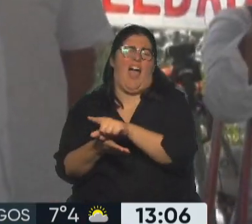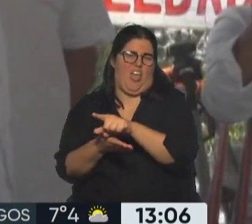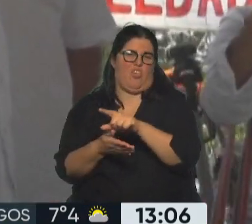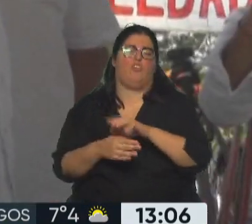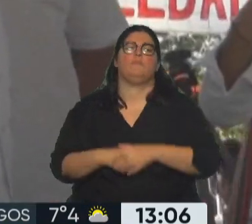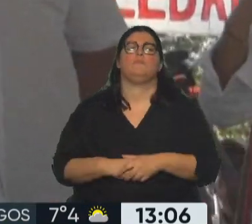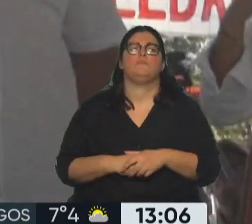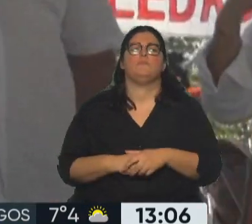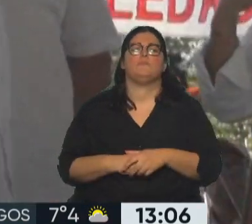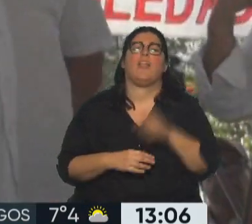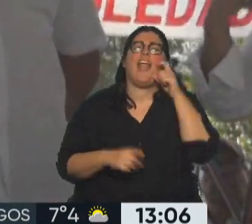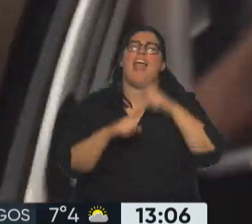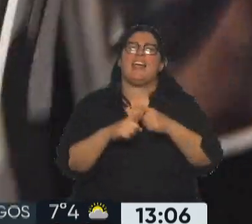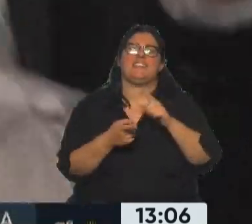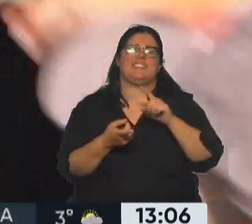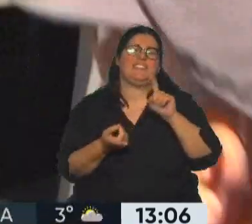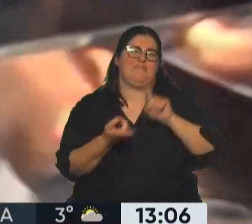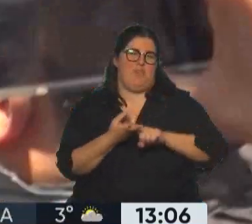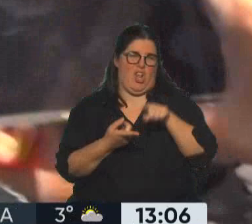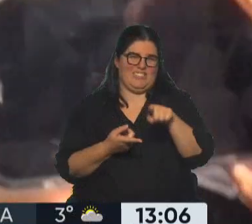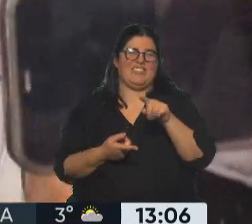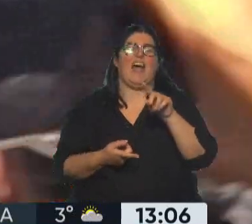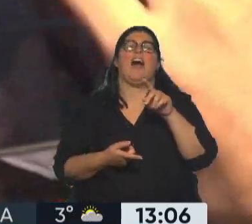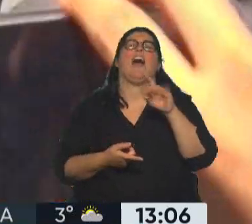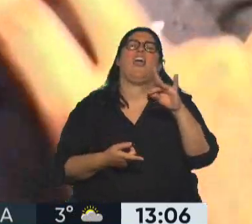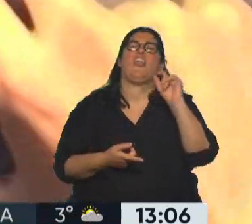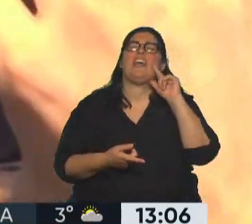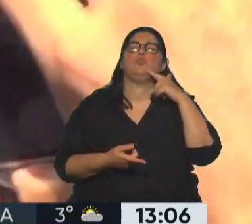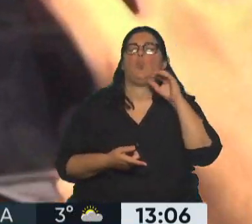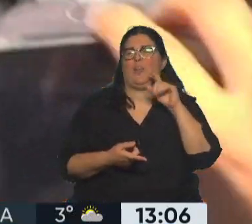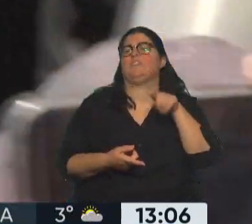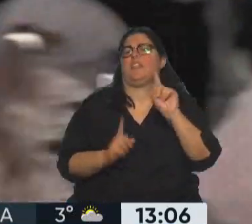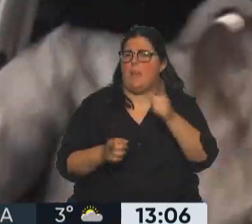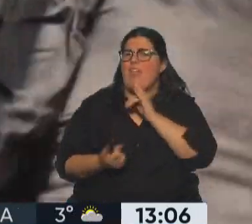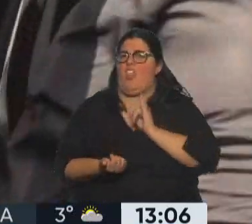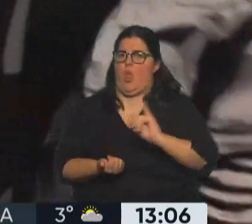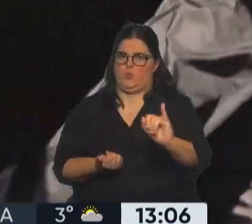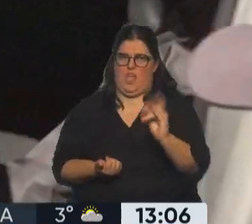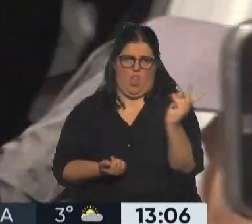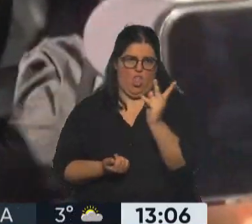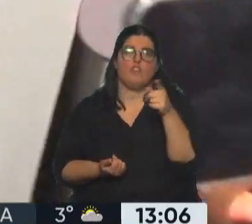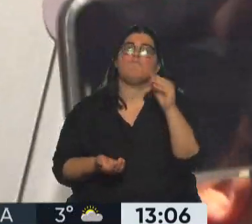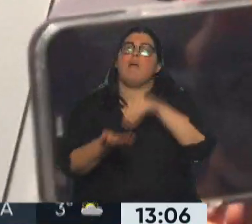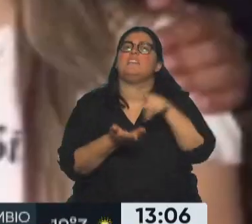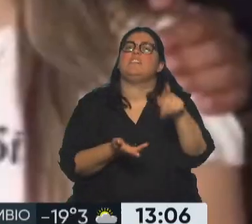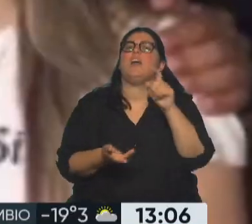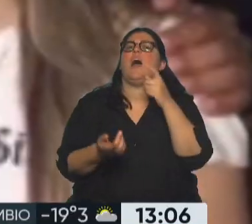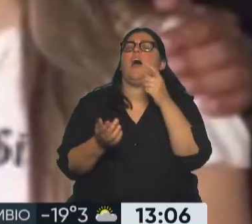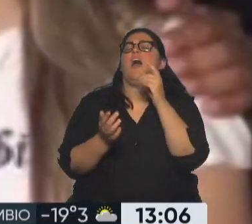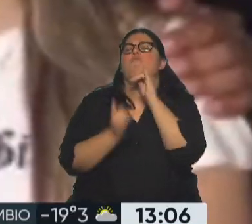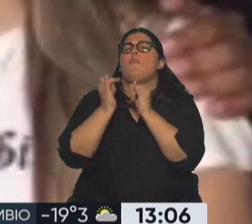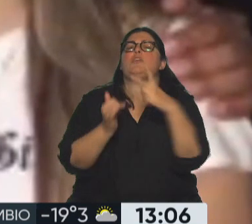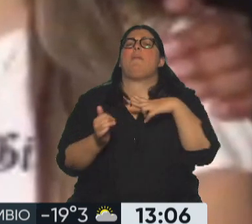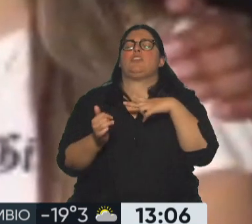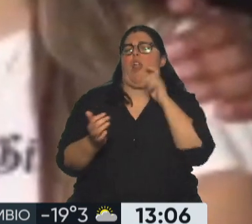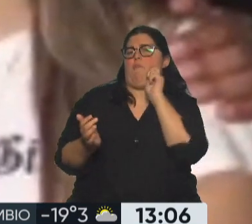Norte. Su expareja, Daysuris Vázquez, enfrenta los mismos cargos con el agregado de violación de datos personales. Estos